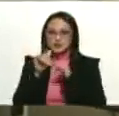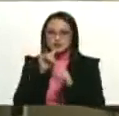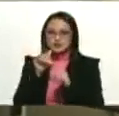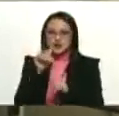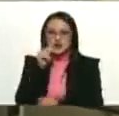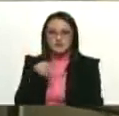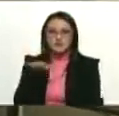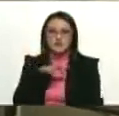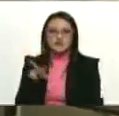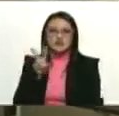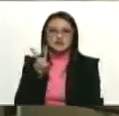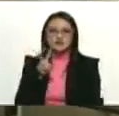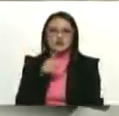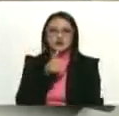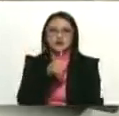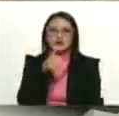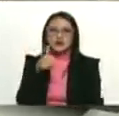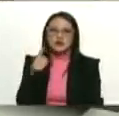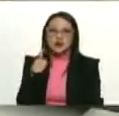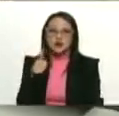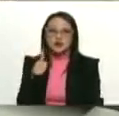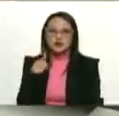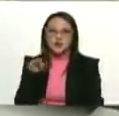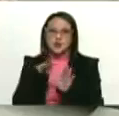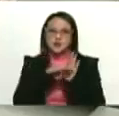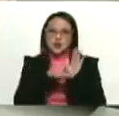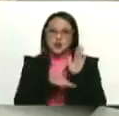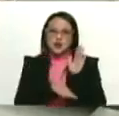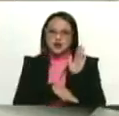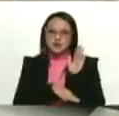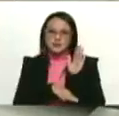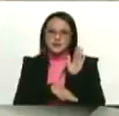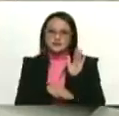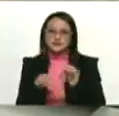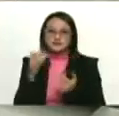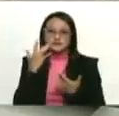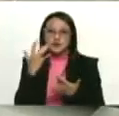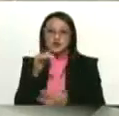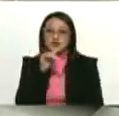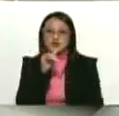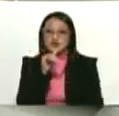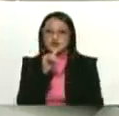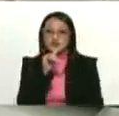pueblo venezolano en cada uno de los programas. Con estas imágenes